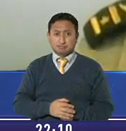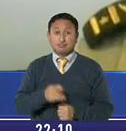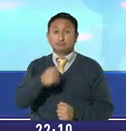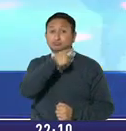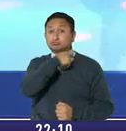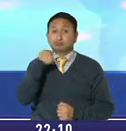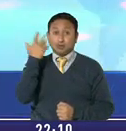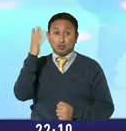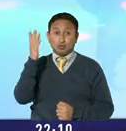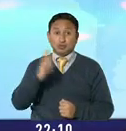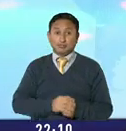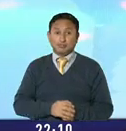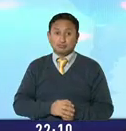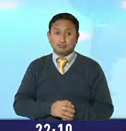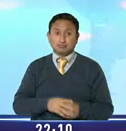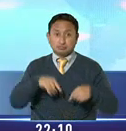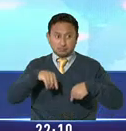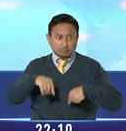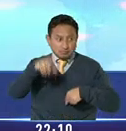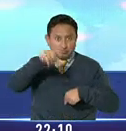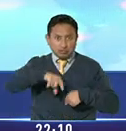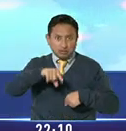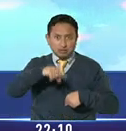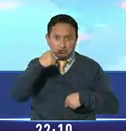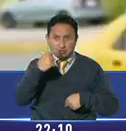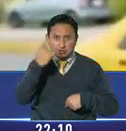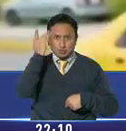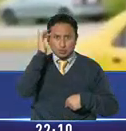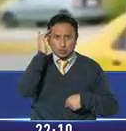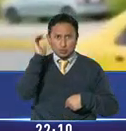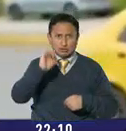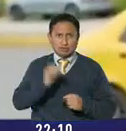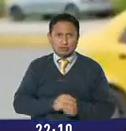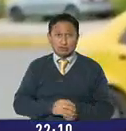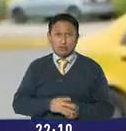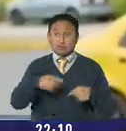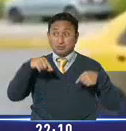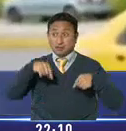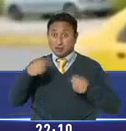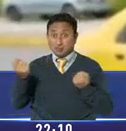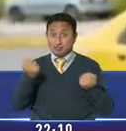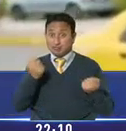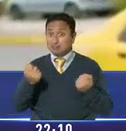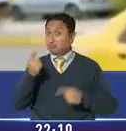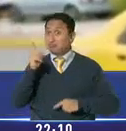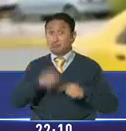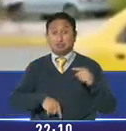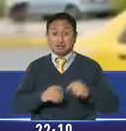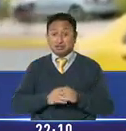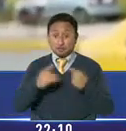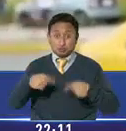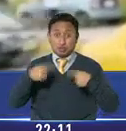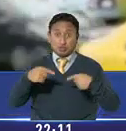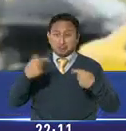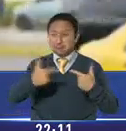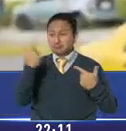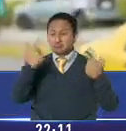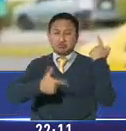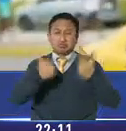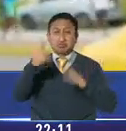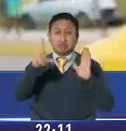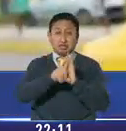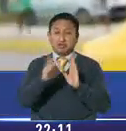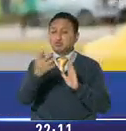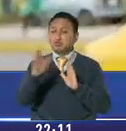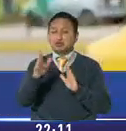la cabeza. Tras el hallazgo había consternación entre los vecinos de la zona. Está incontrolable esto. A diario matan gente, esto como que no hay ley, no hay